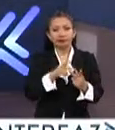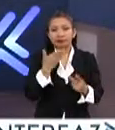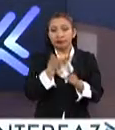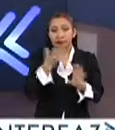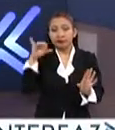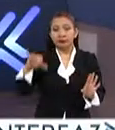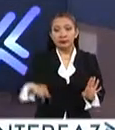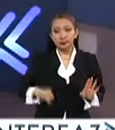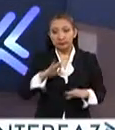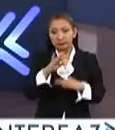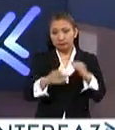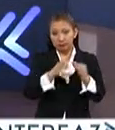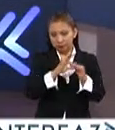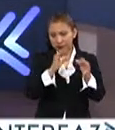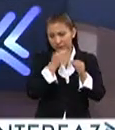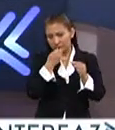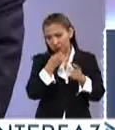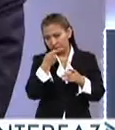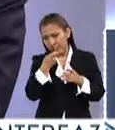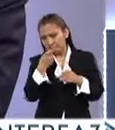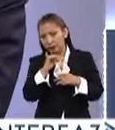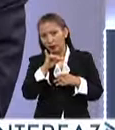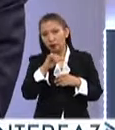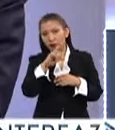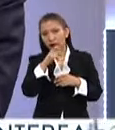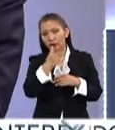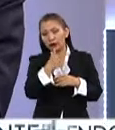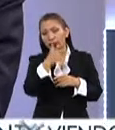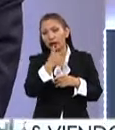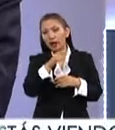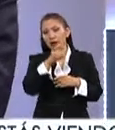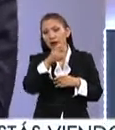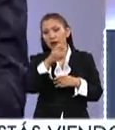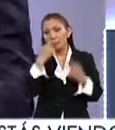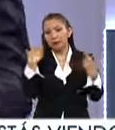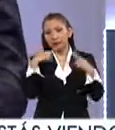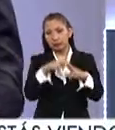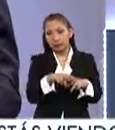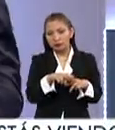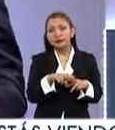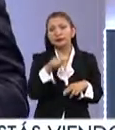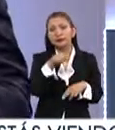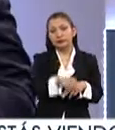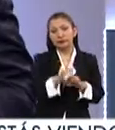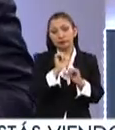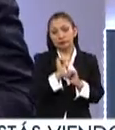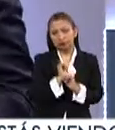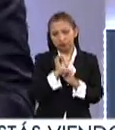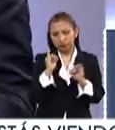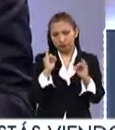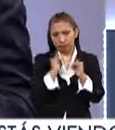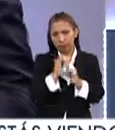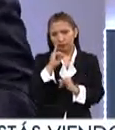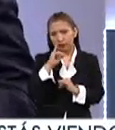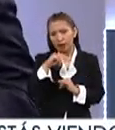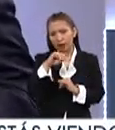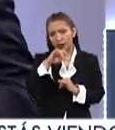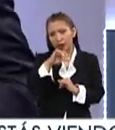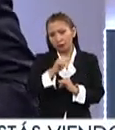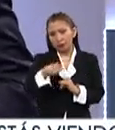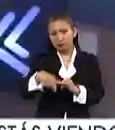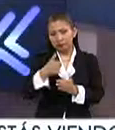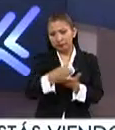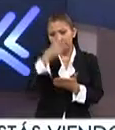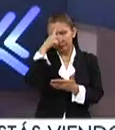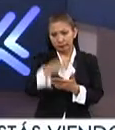muy interesante todo lo que nos comentas, Jorge Galván Romero, maestro Jorge Galván Romero, delegado del Instituto Nacional para la Educación de los Adultos en la